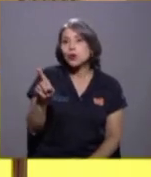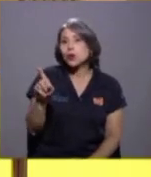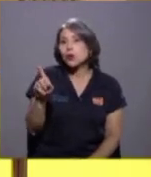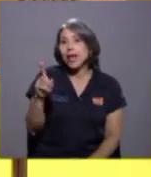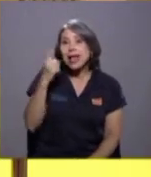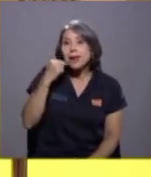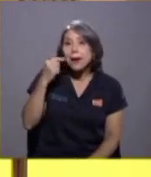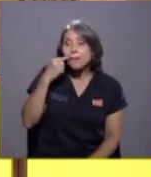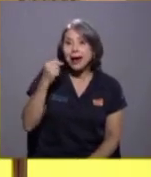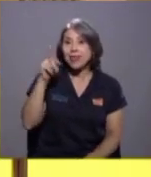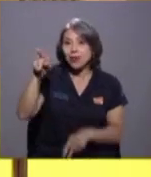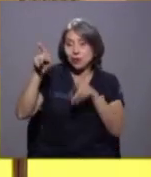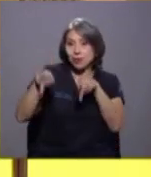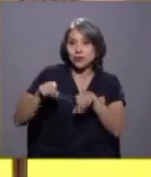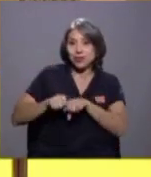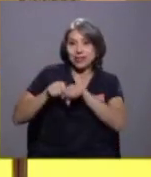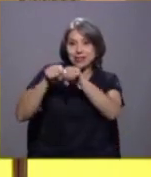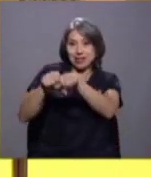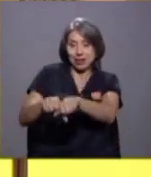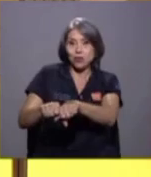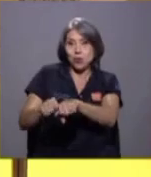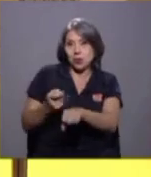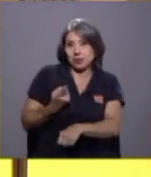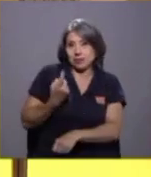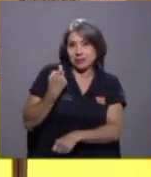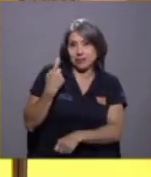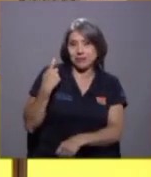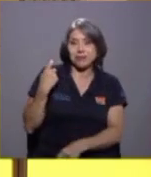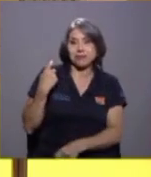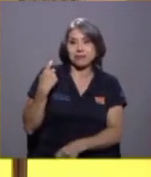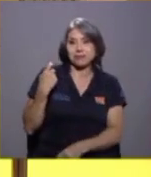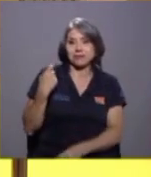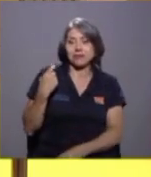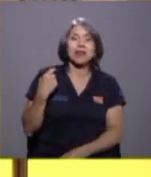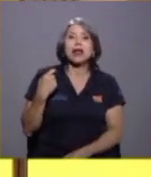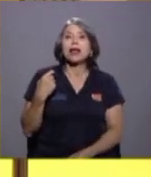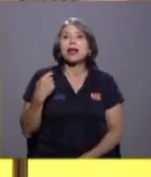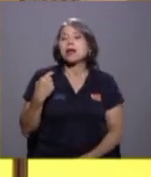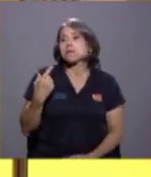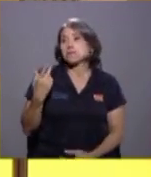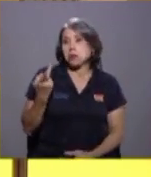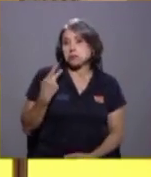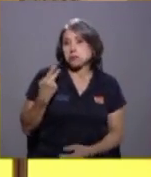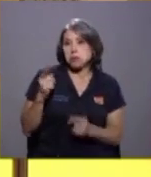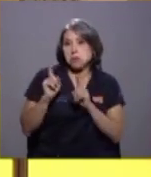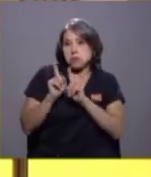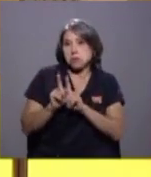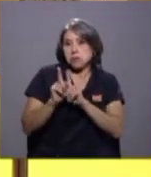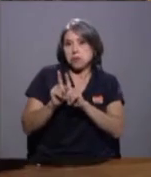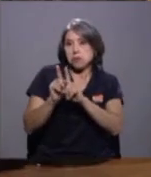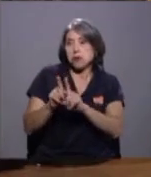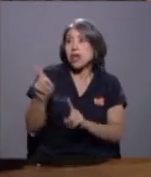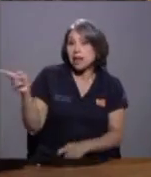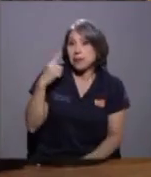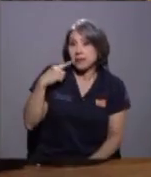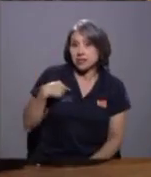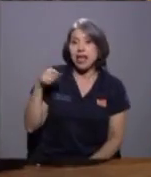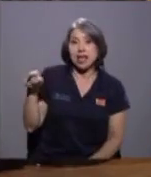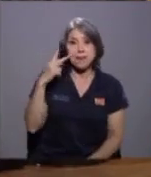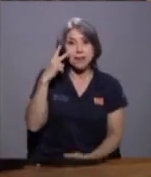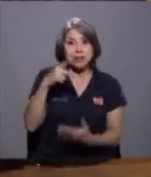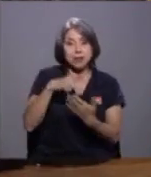el papá de un graduado que venía caminando por el campus de la universidad, que ve este programa y que le gusta